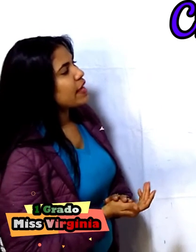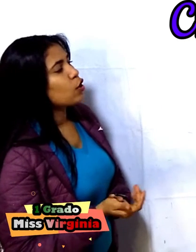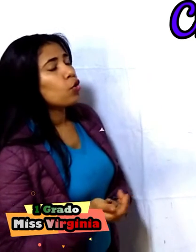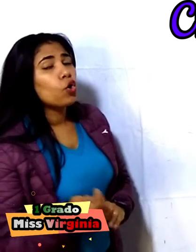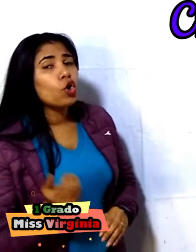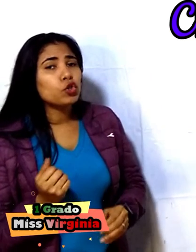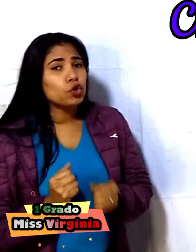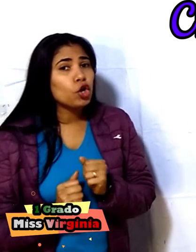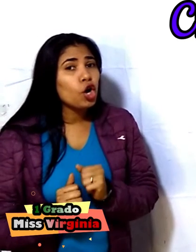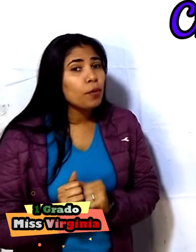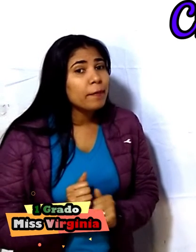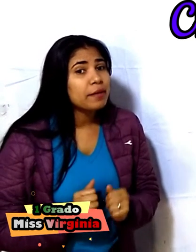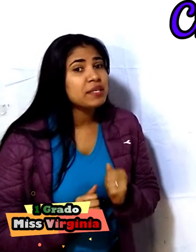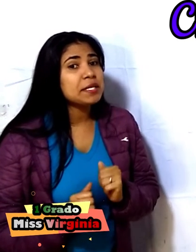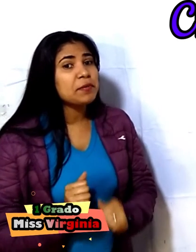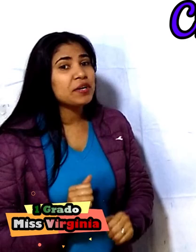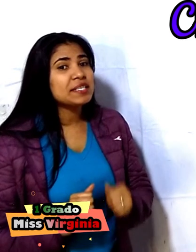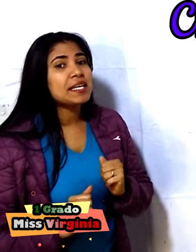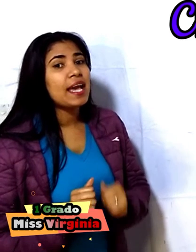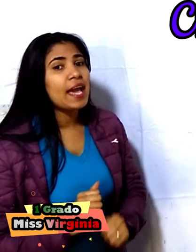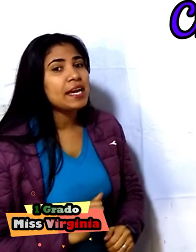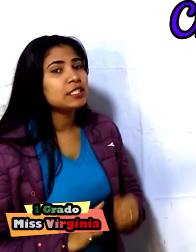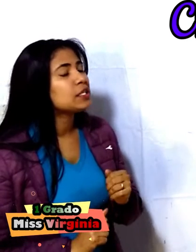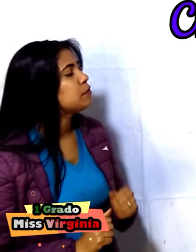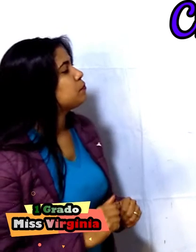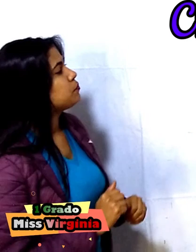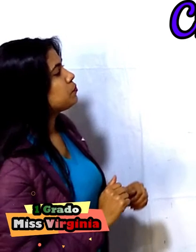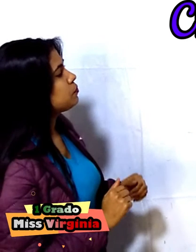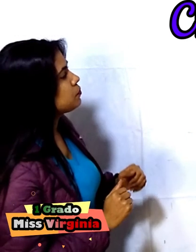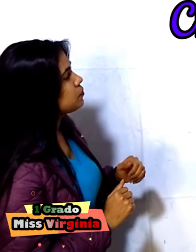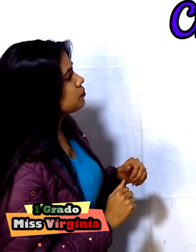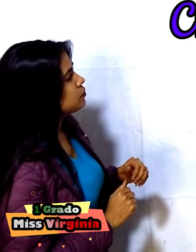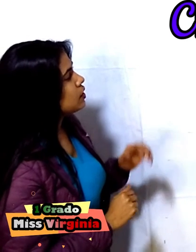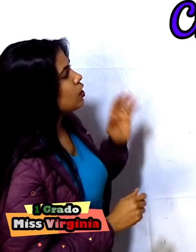También tengo otro nombre, mis amores, que